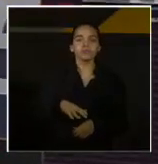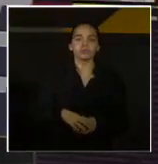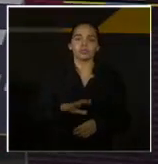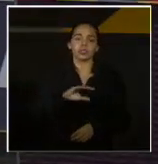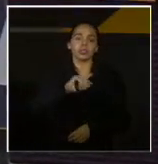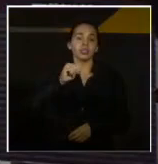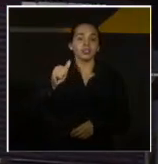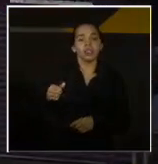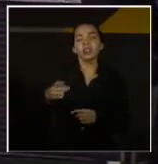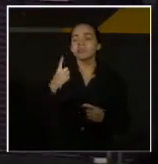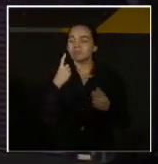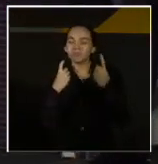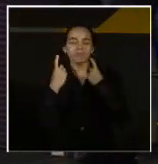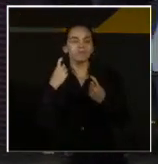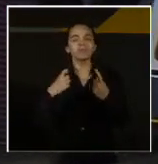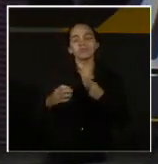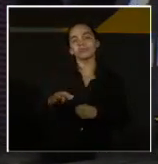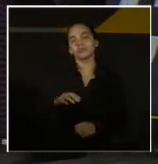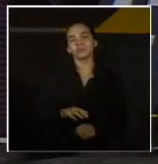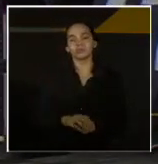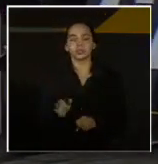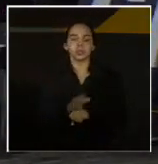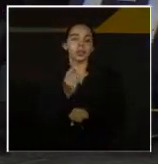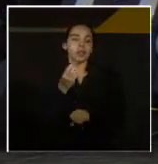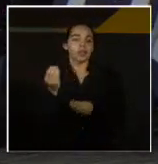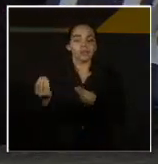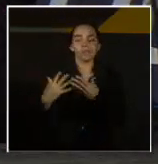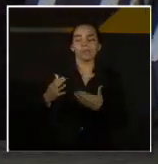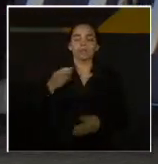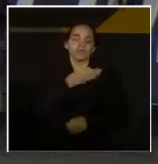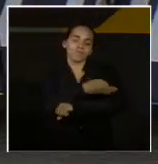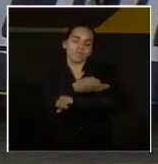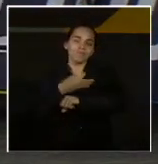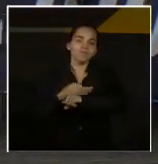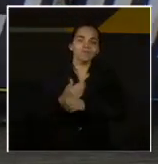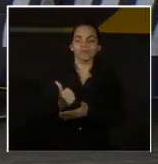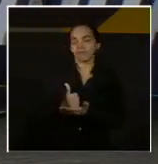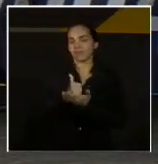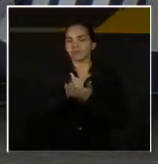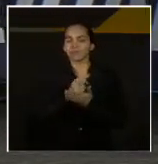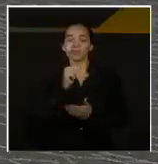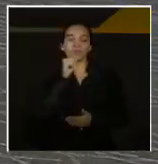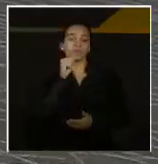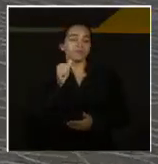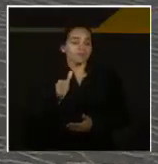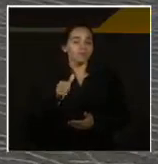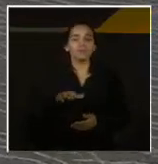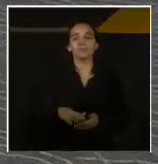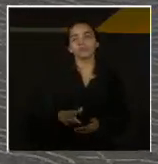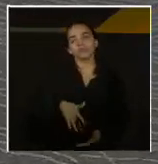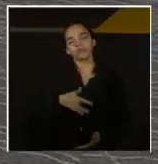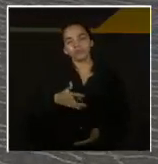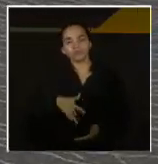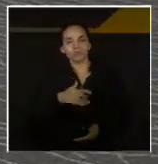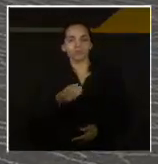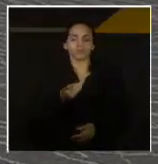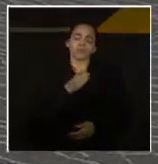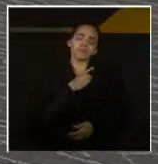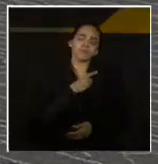de depresión, de tristeza, porque si no tienen familia que los apoye, ellos ya tienen de alguna